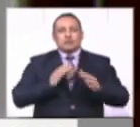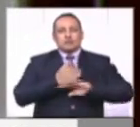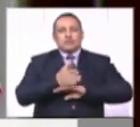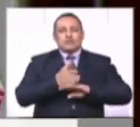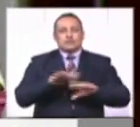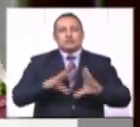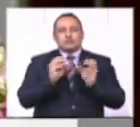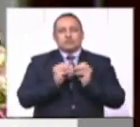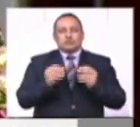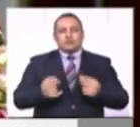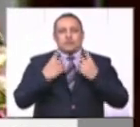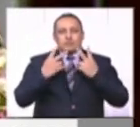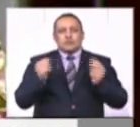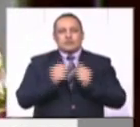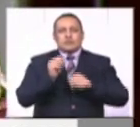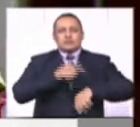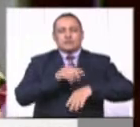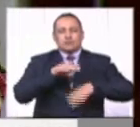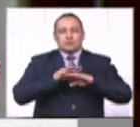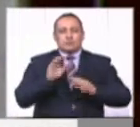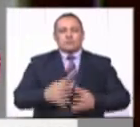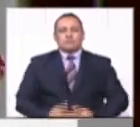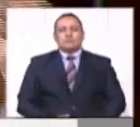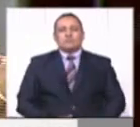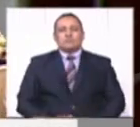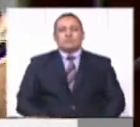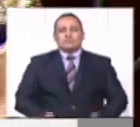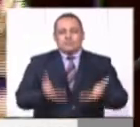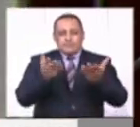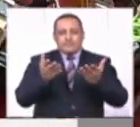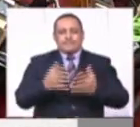dentro del límite de tiempo que tengo